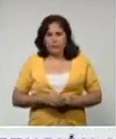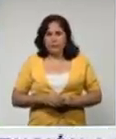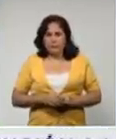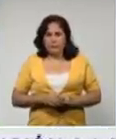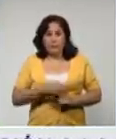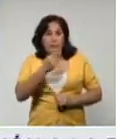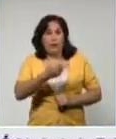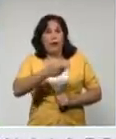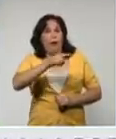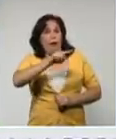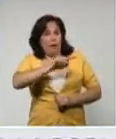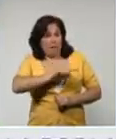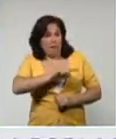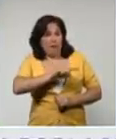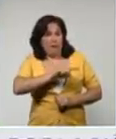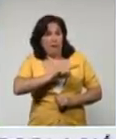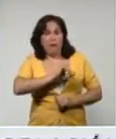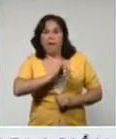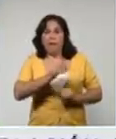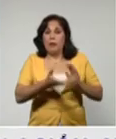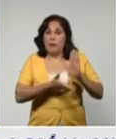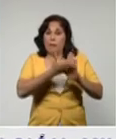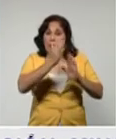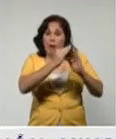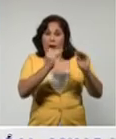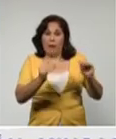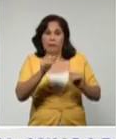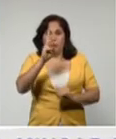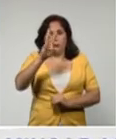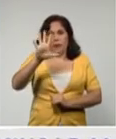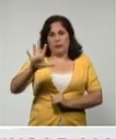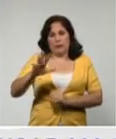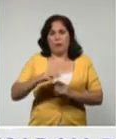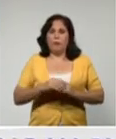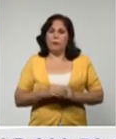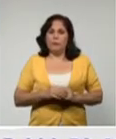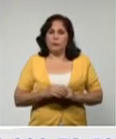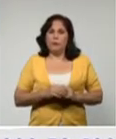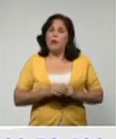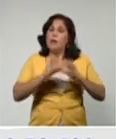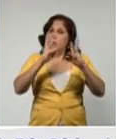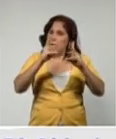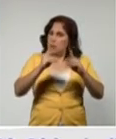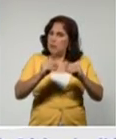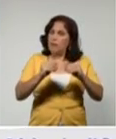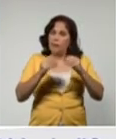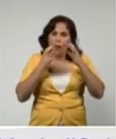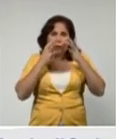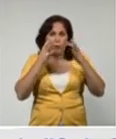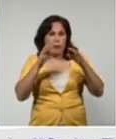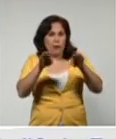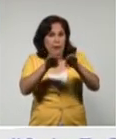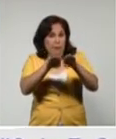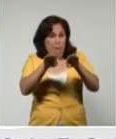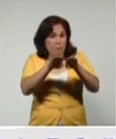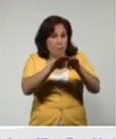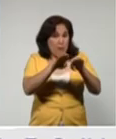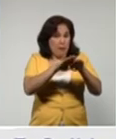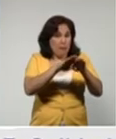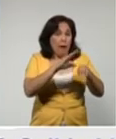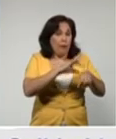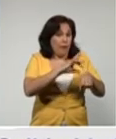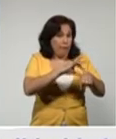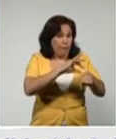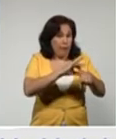Ayer se dieron 35 altas, cifra igual, la misma cifra que el número de